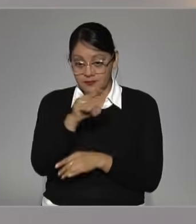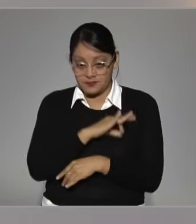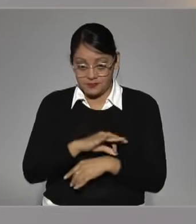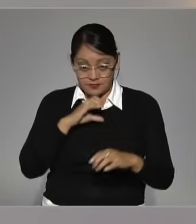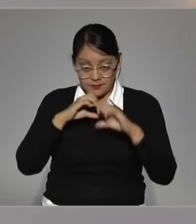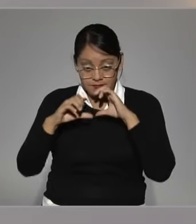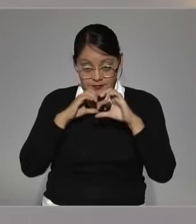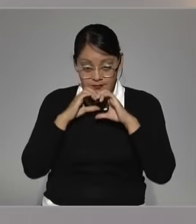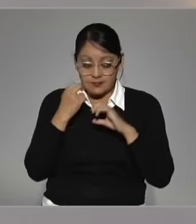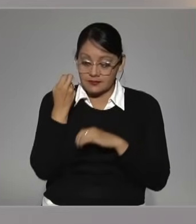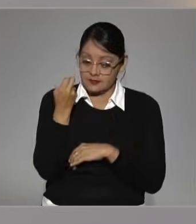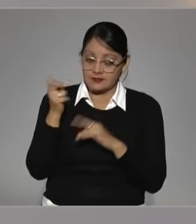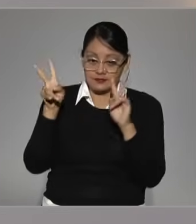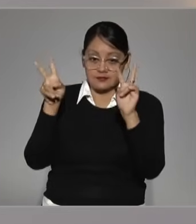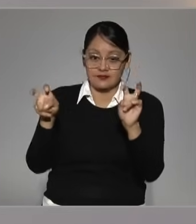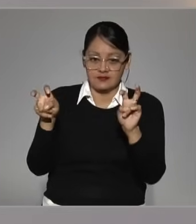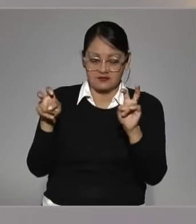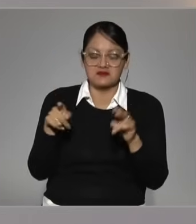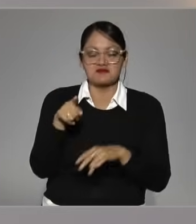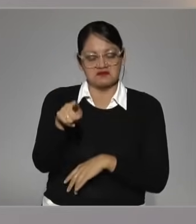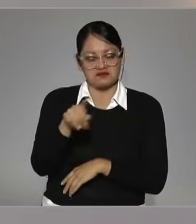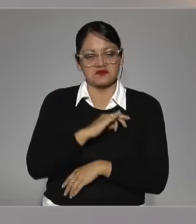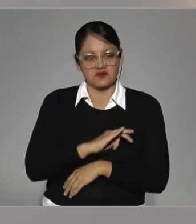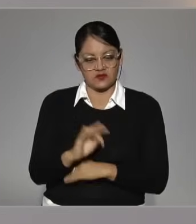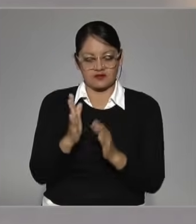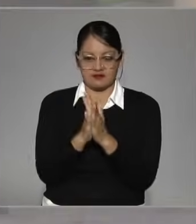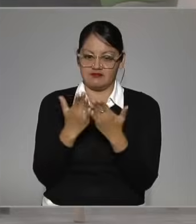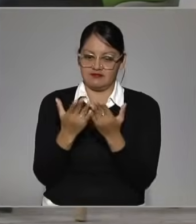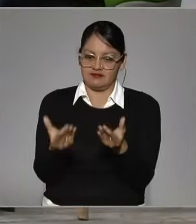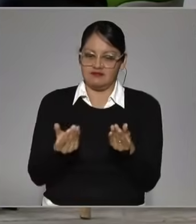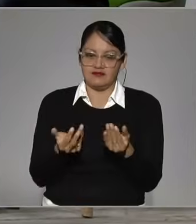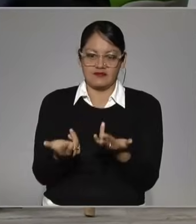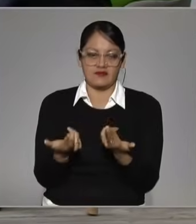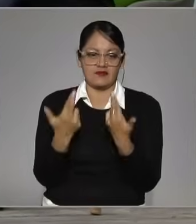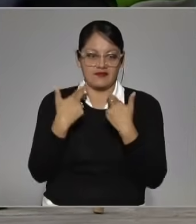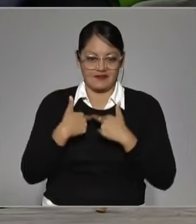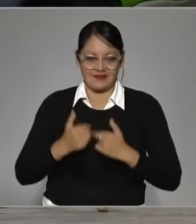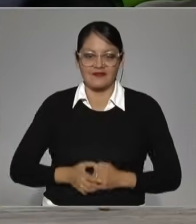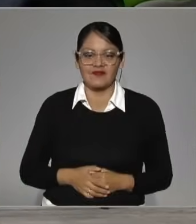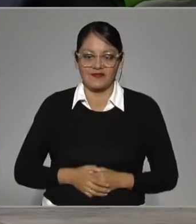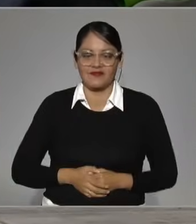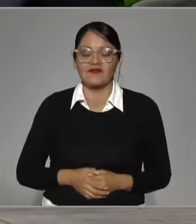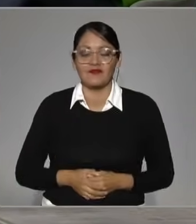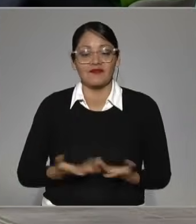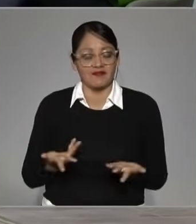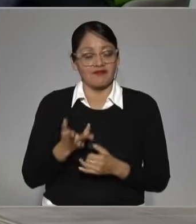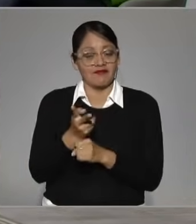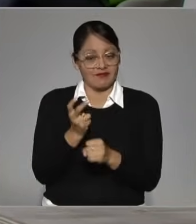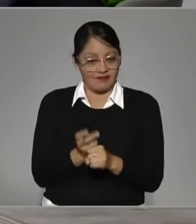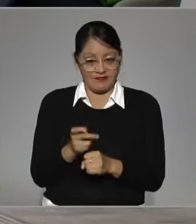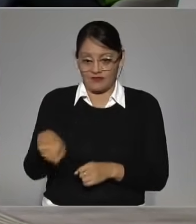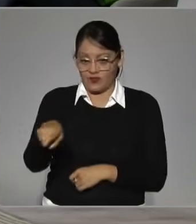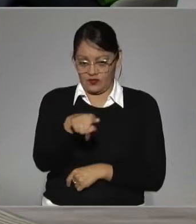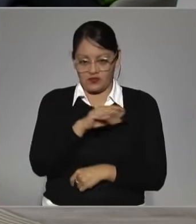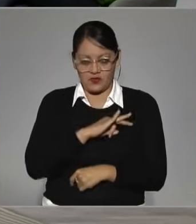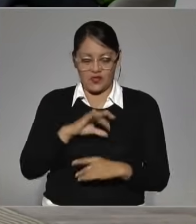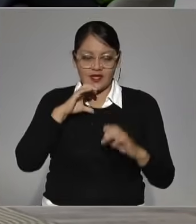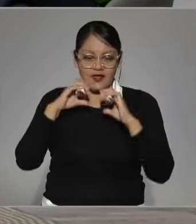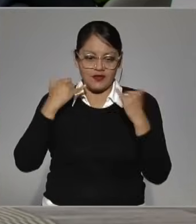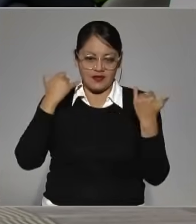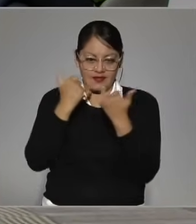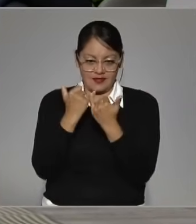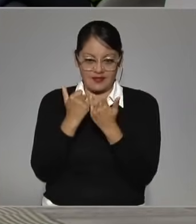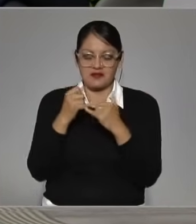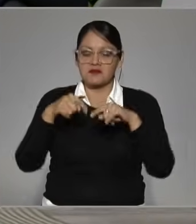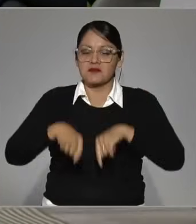y da ese título va a tener este libro en sus manos. Así es, así que los invitamos a que se comuniquen